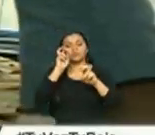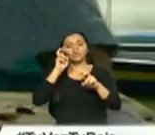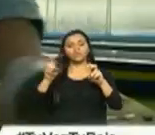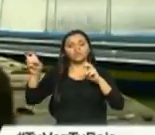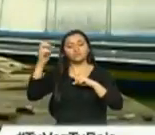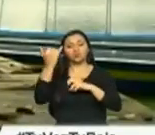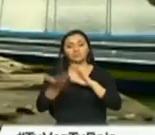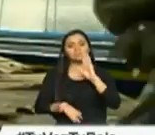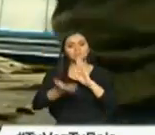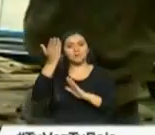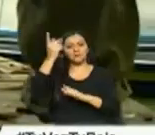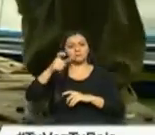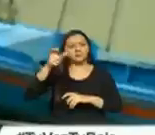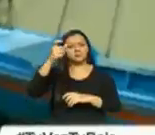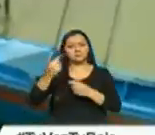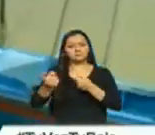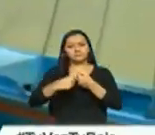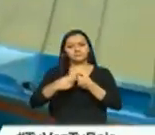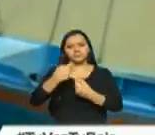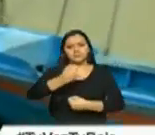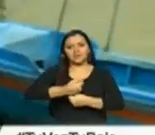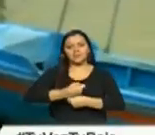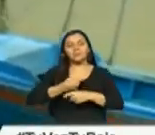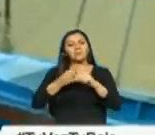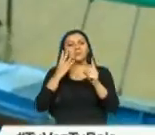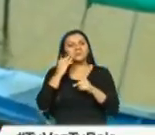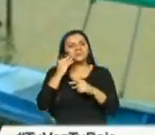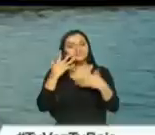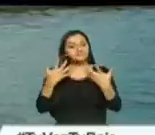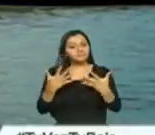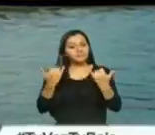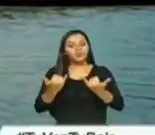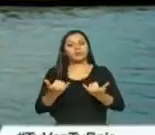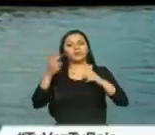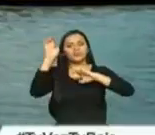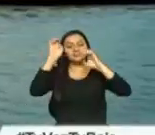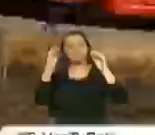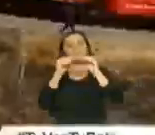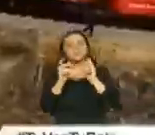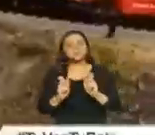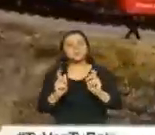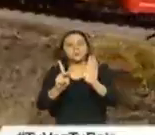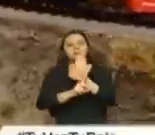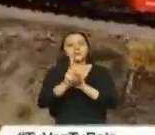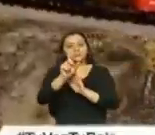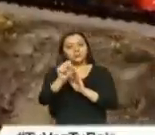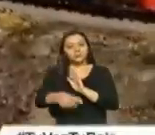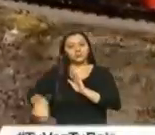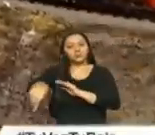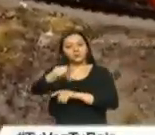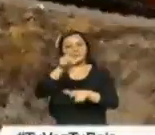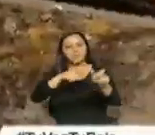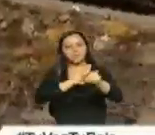en 13,6%. Estas estrategias, sin duda, son una oportunidad de desarrollo que permitirán seguir fortaleciendo el turismo